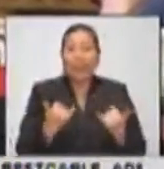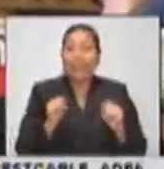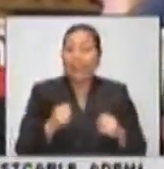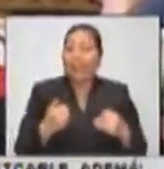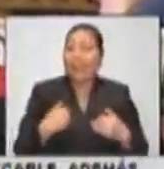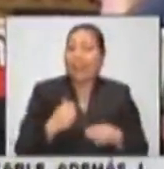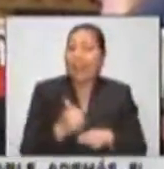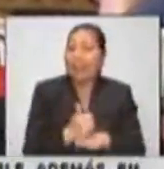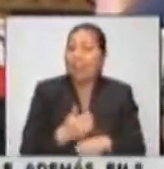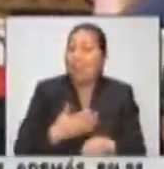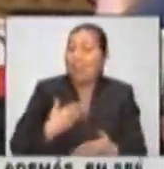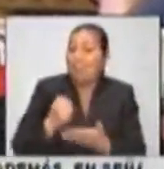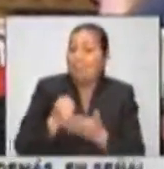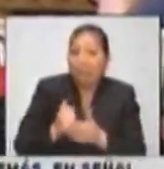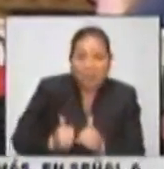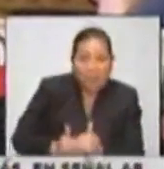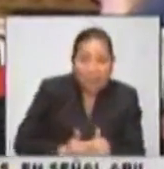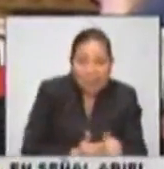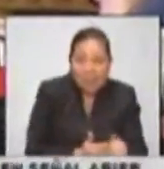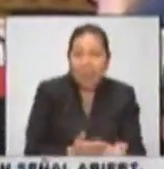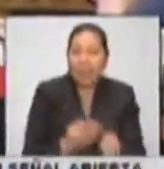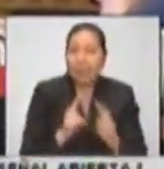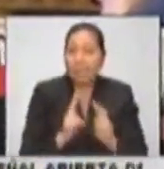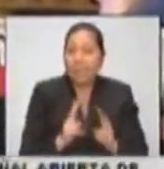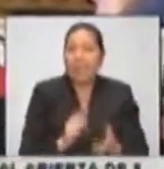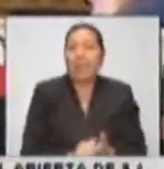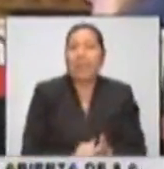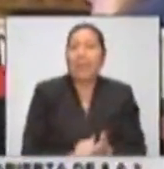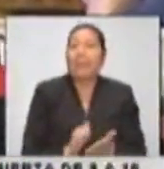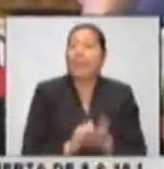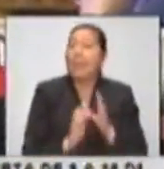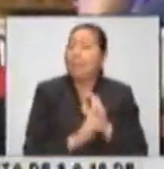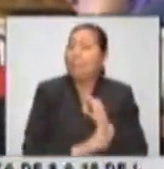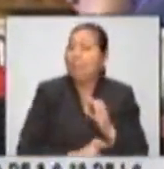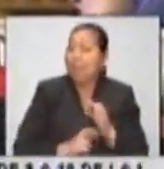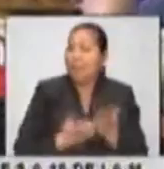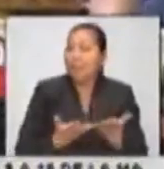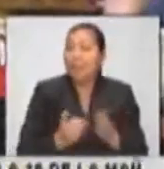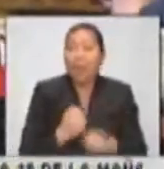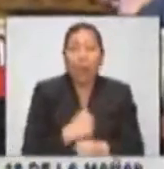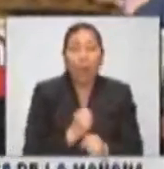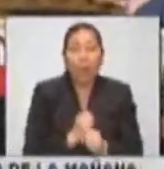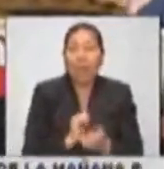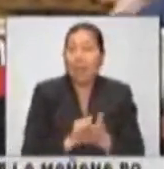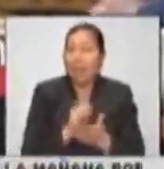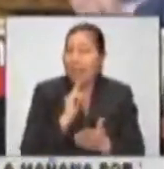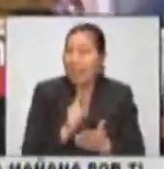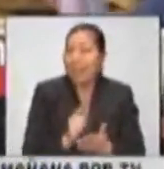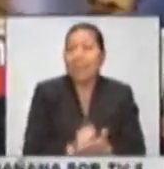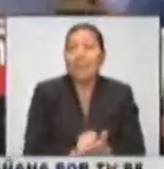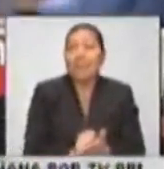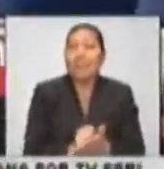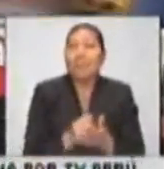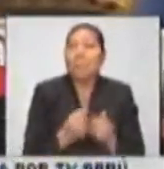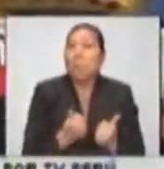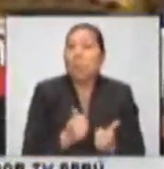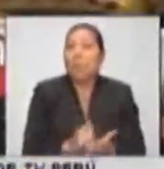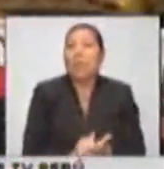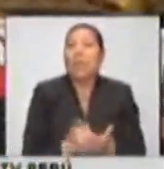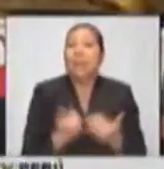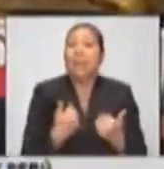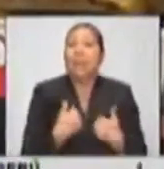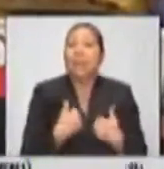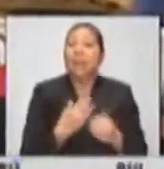tienes asesores que me puedan guiar y ver que el país realmente haga obras que son valiosas y que van a